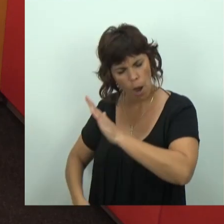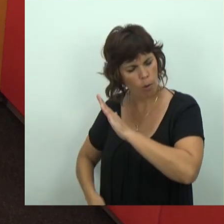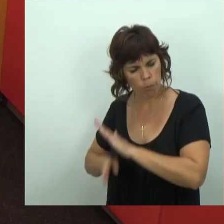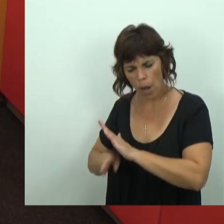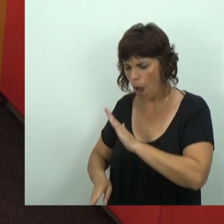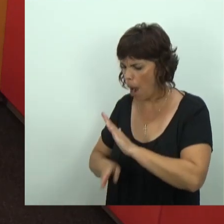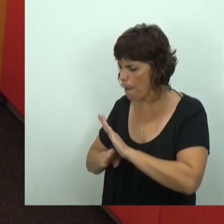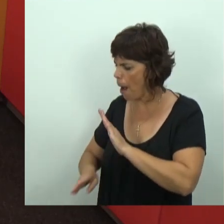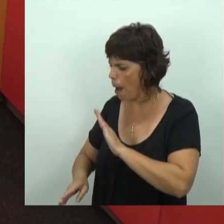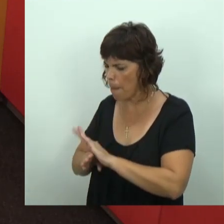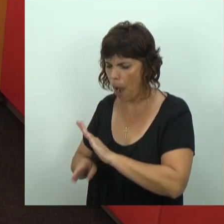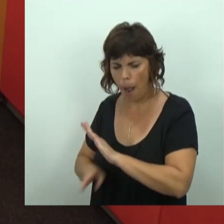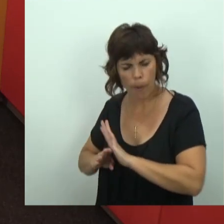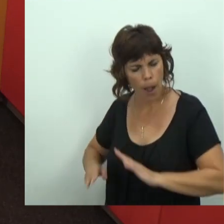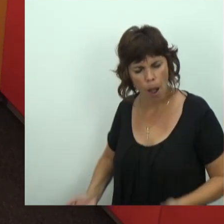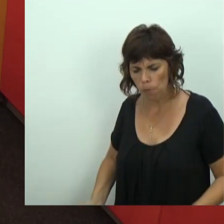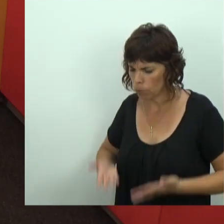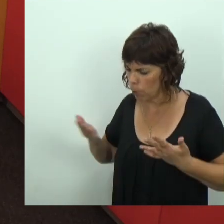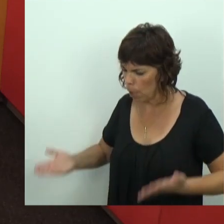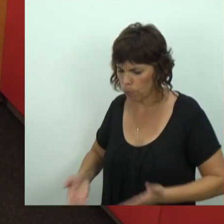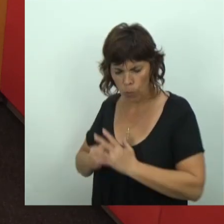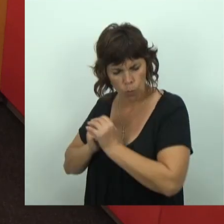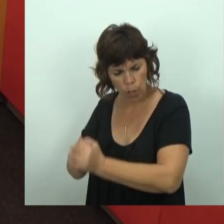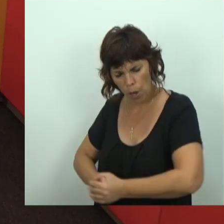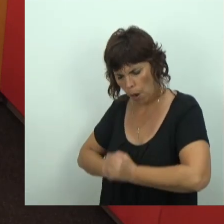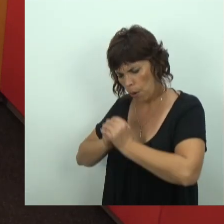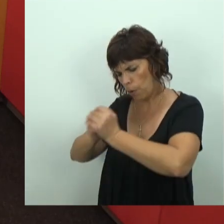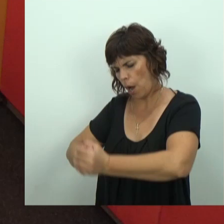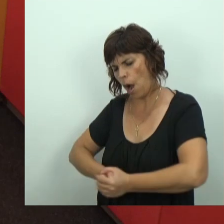Mateo 7, 7. Insistid, dice en griego. Insistid